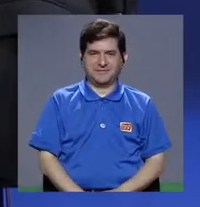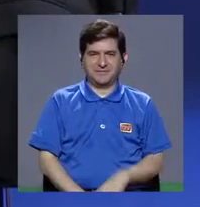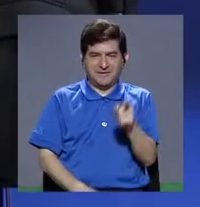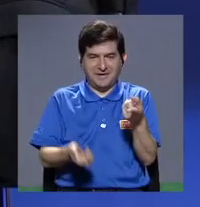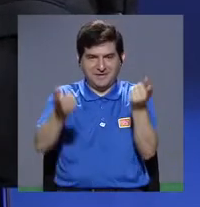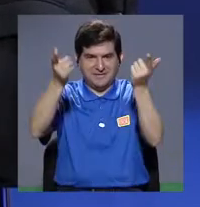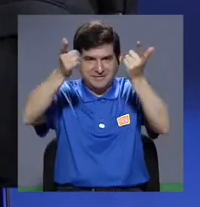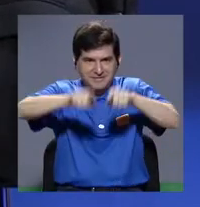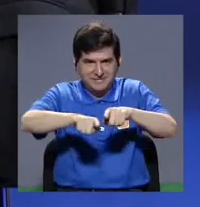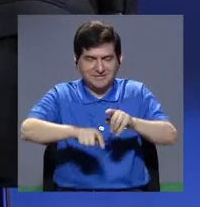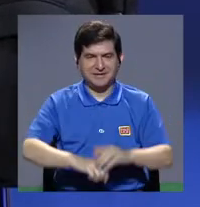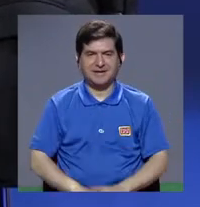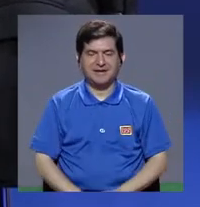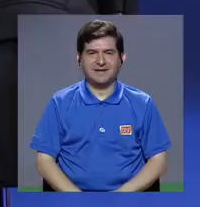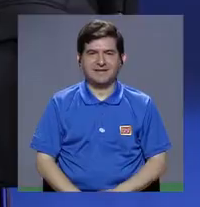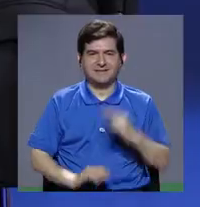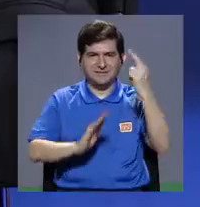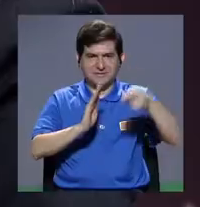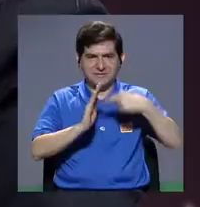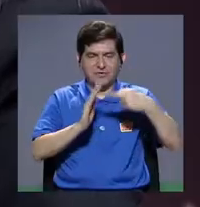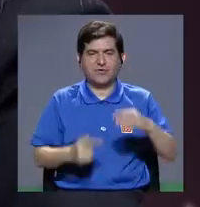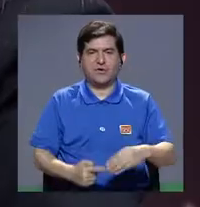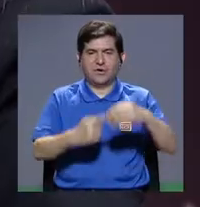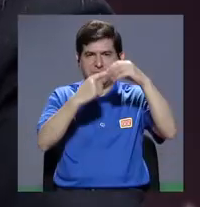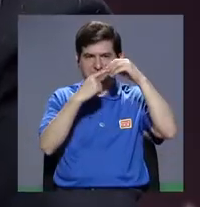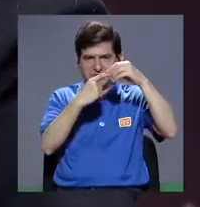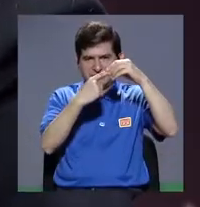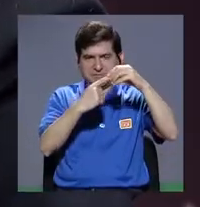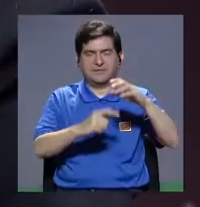por ejemplo es el personaje principal